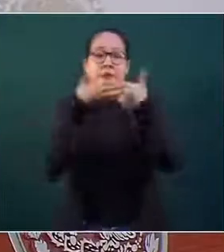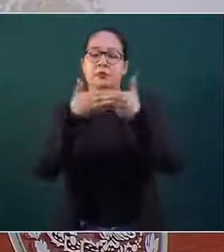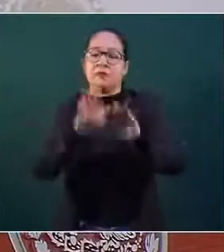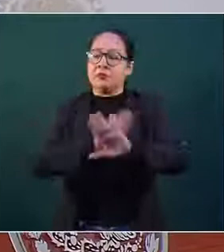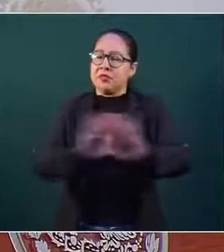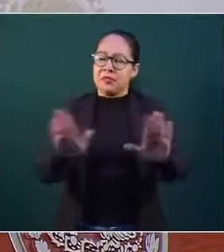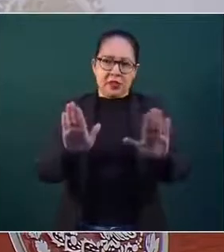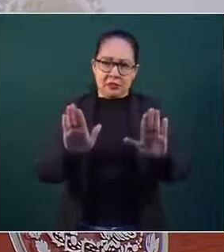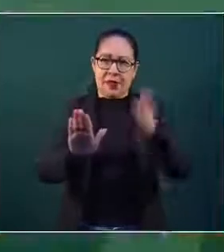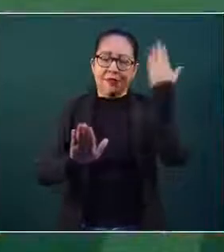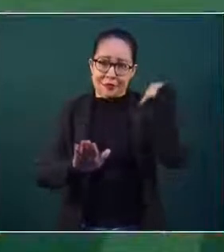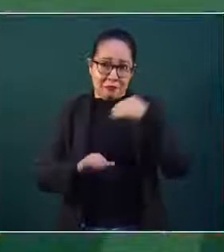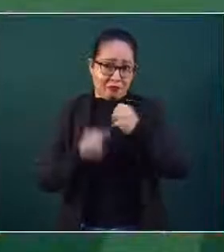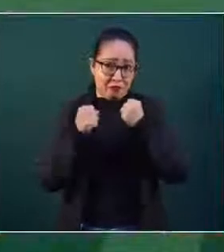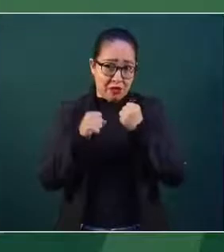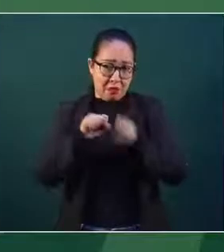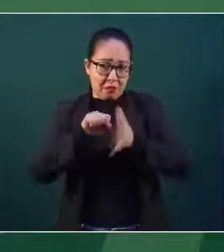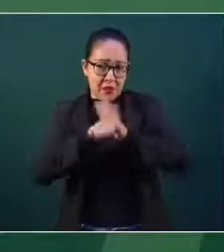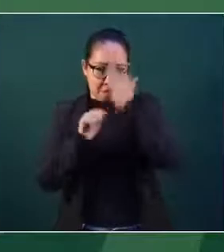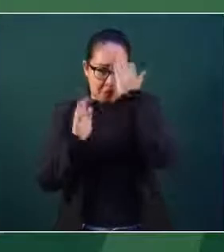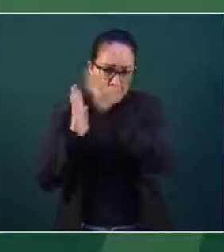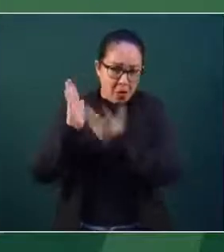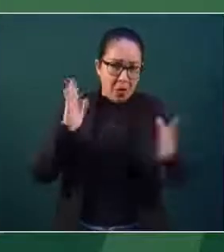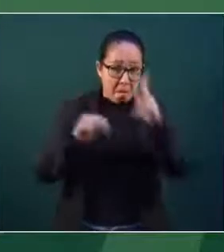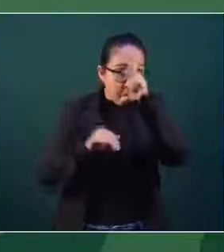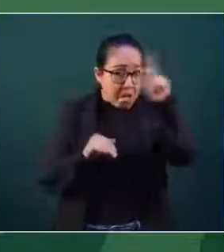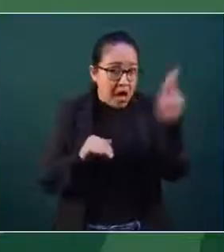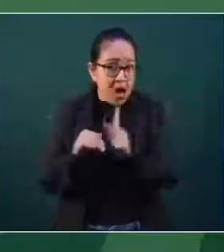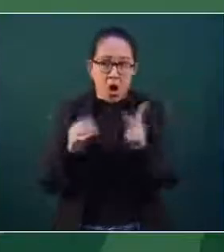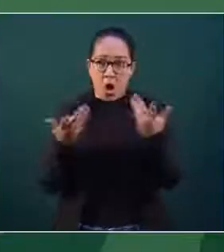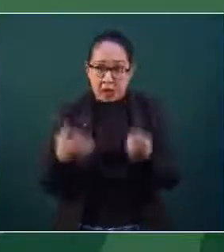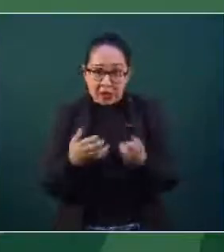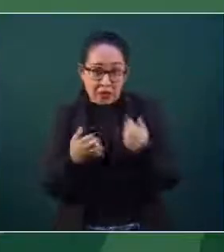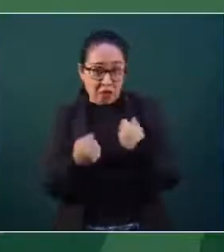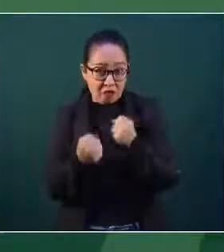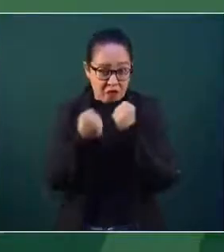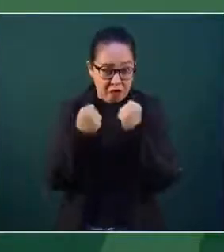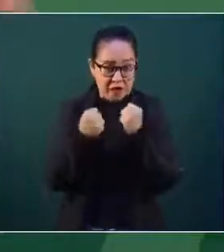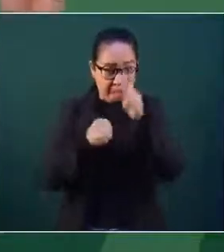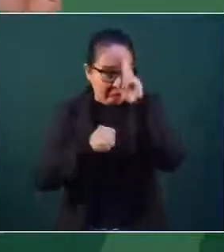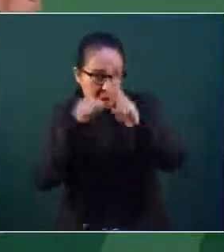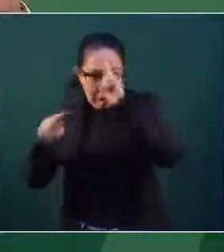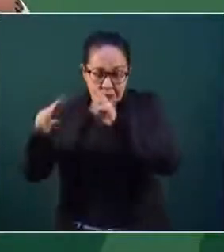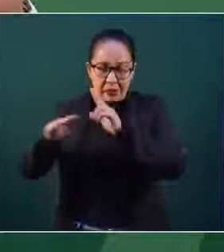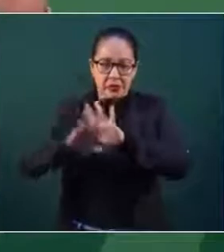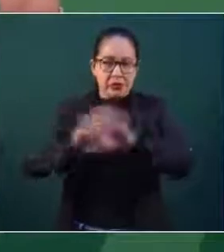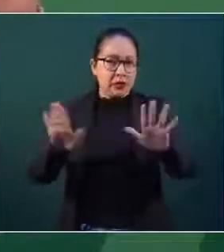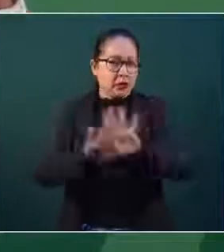momentos. Actuamos con mucha prudencia, equilibrando libertad,